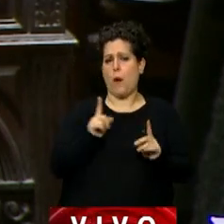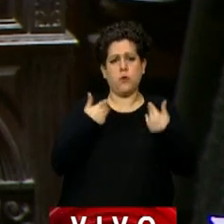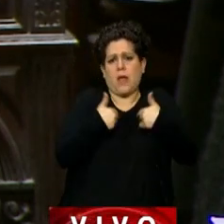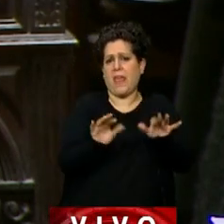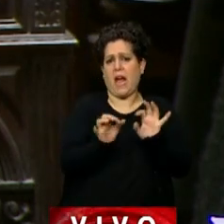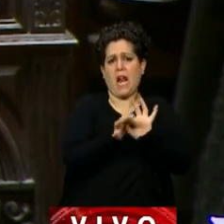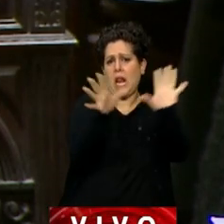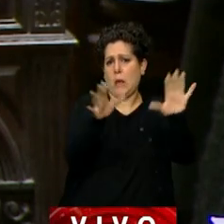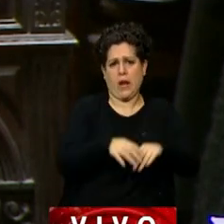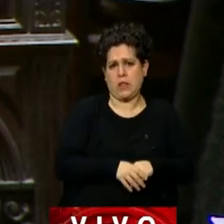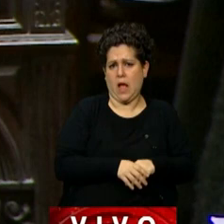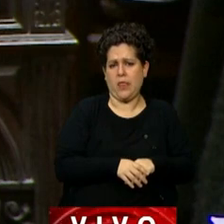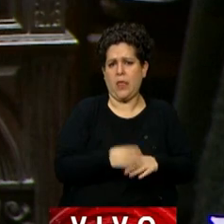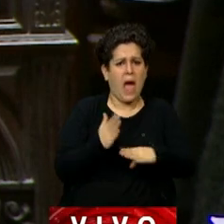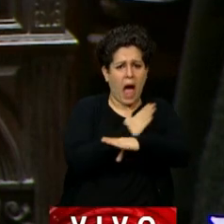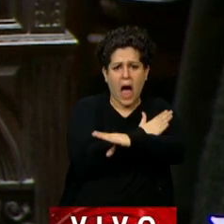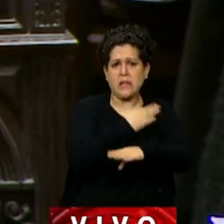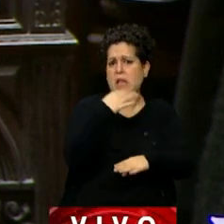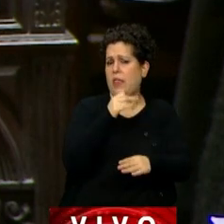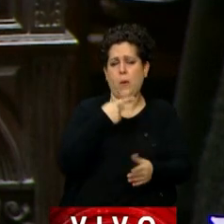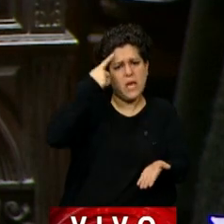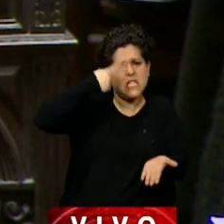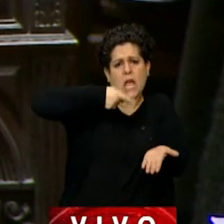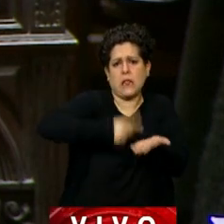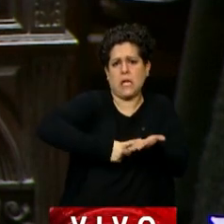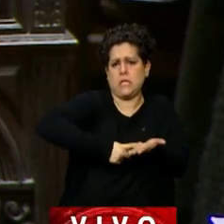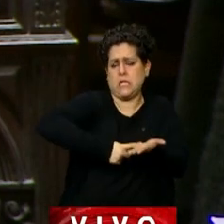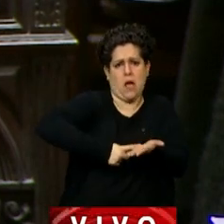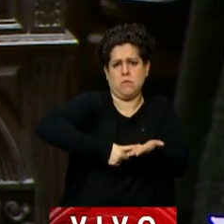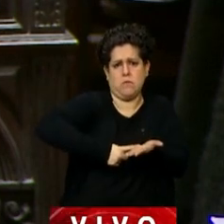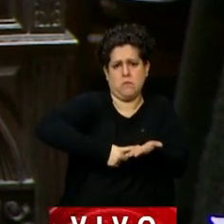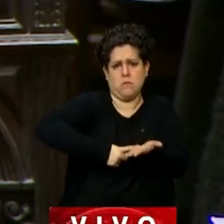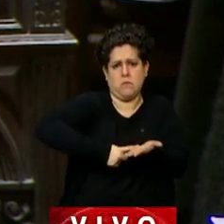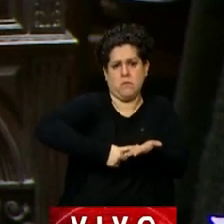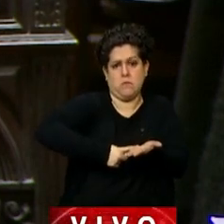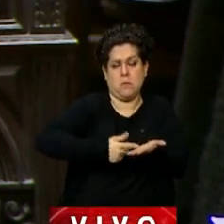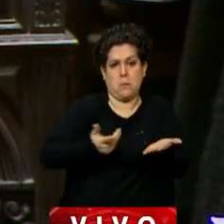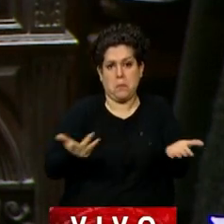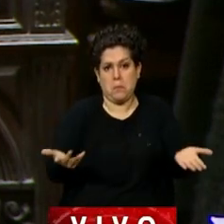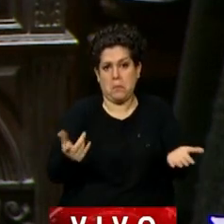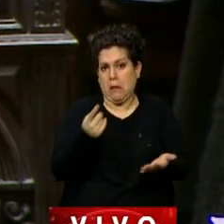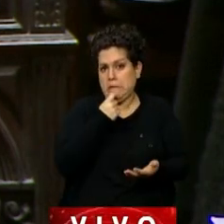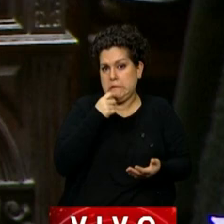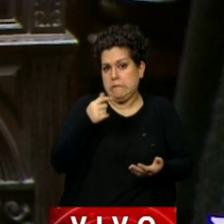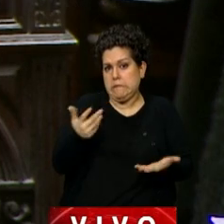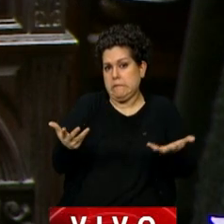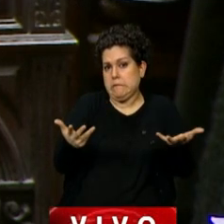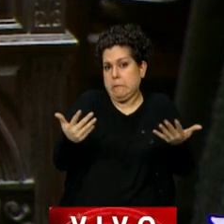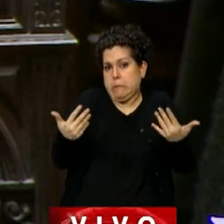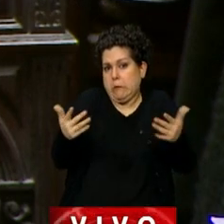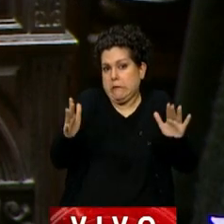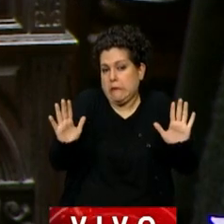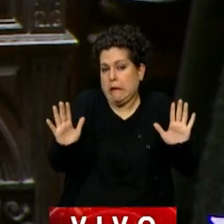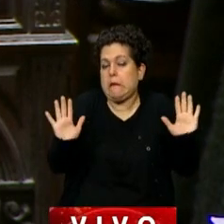quede libre antes de que quede firme la sentencia. Correcto, existe en Argentina esa posibilidad. ¿Por